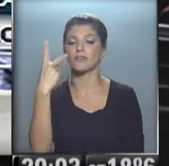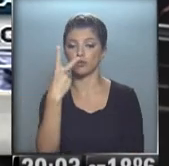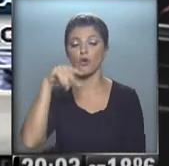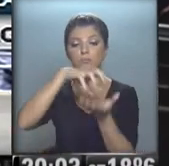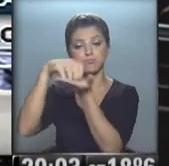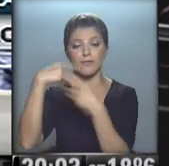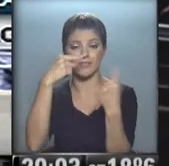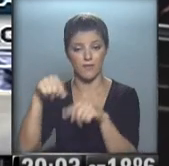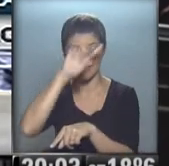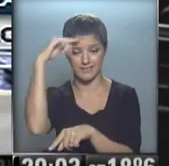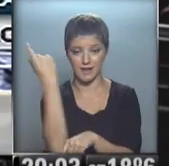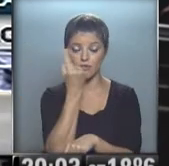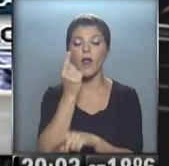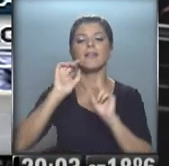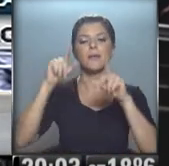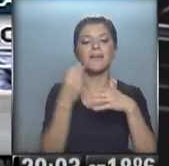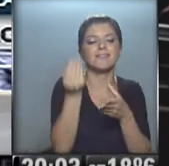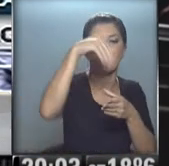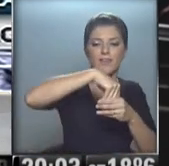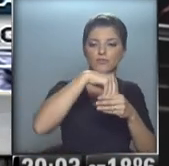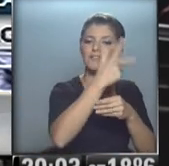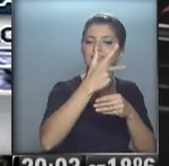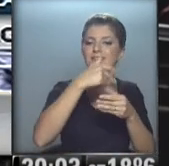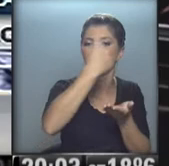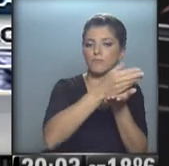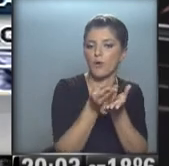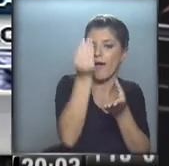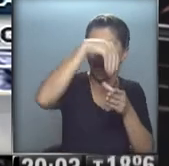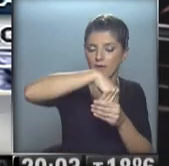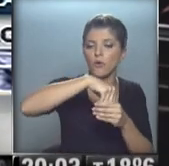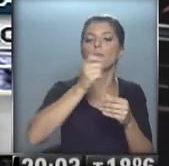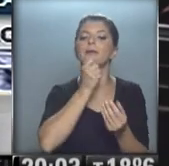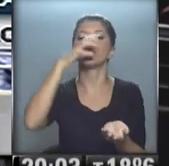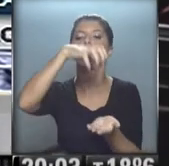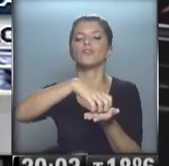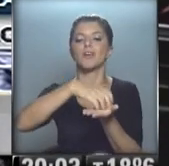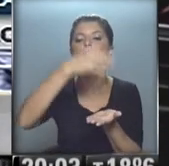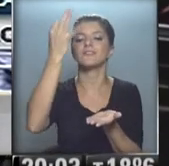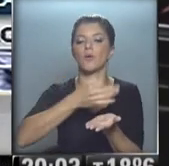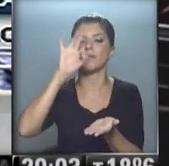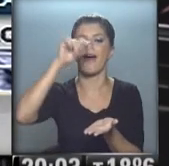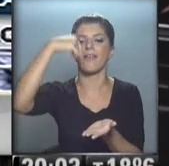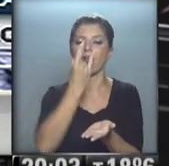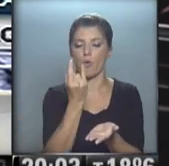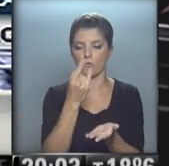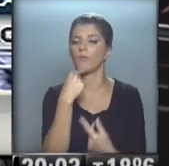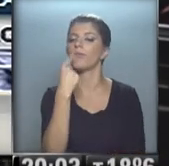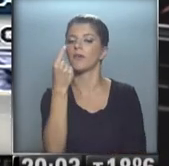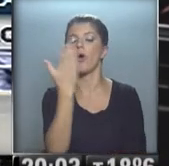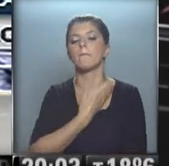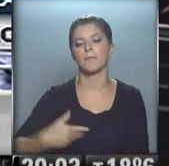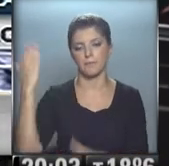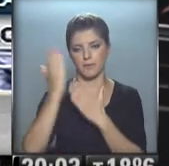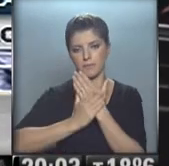integra 33 cuerpos que incluyen, entre otros, el Consejo de Seguridad de Naciones Unidas, indicó el jefe de